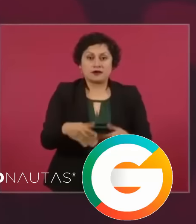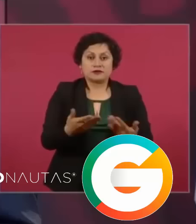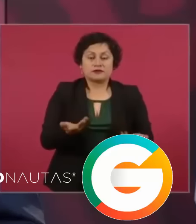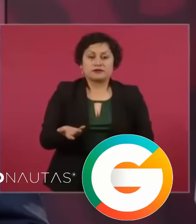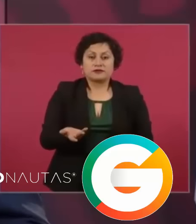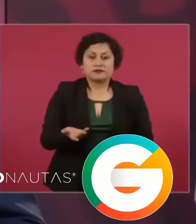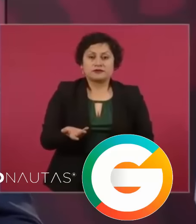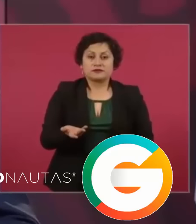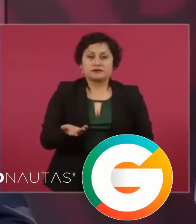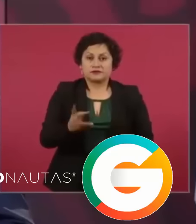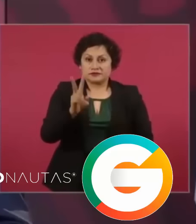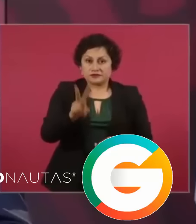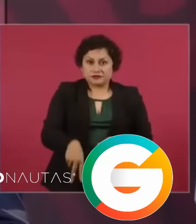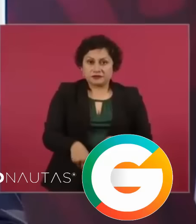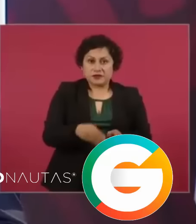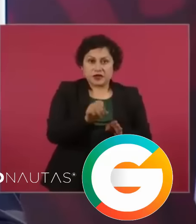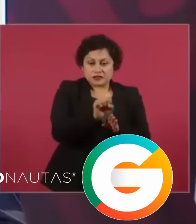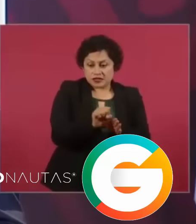todo el fin de semana,